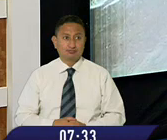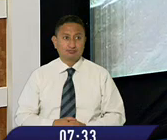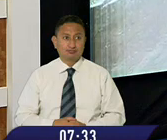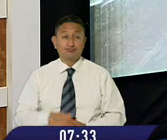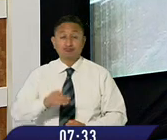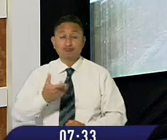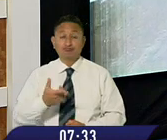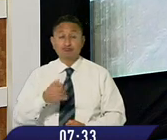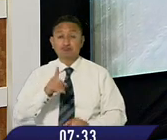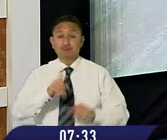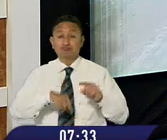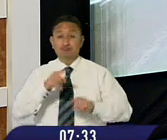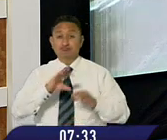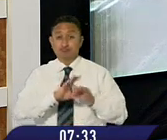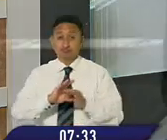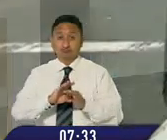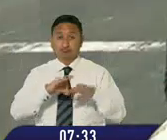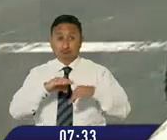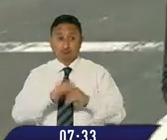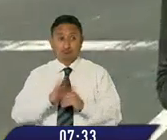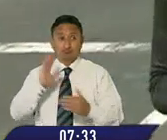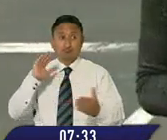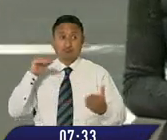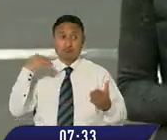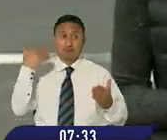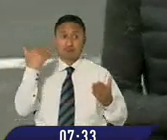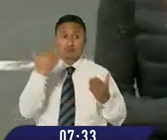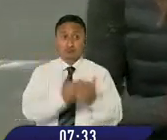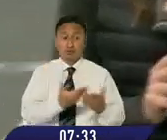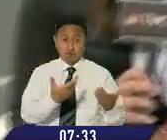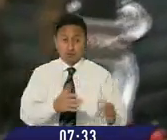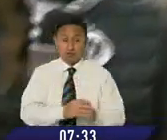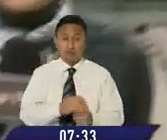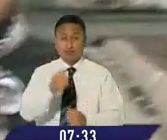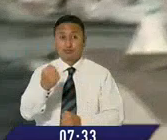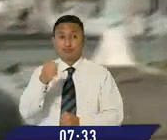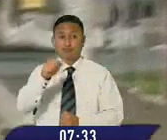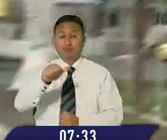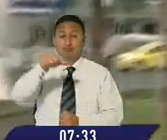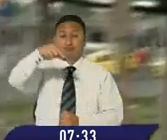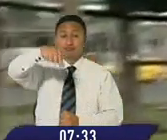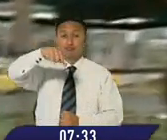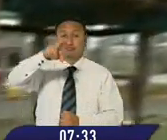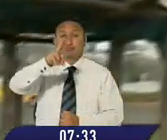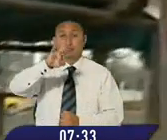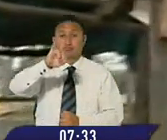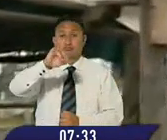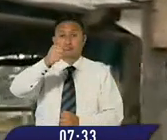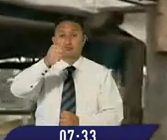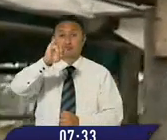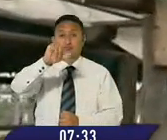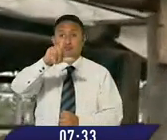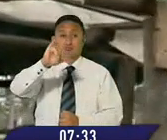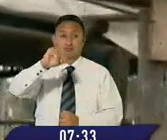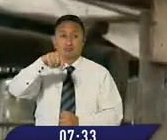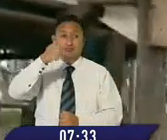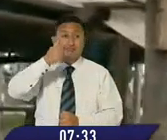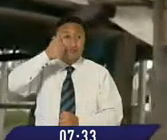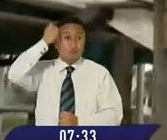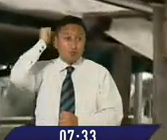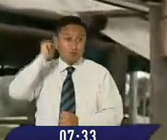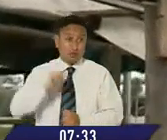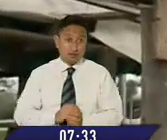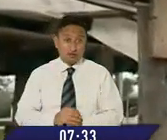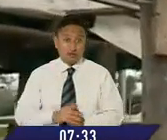Compañeros, amigos, muy buenos días. Nos hemos trasladado al cantón Saquicilí. Este es uno de los puntos importantes, puesto que el día de ayer, durante la